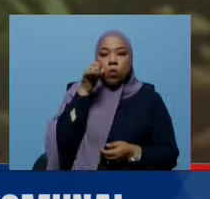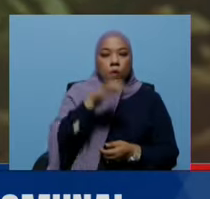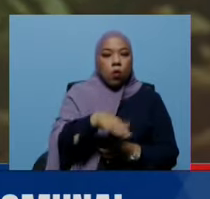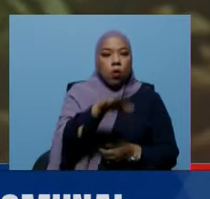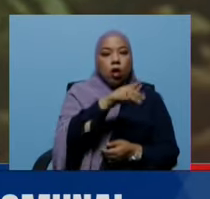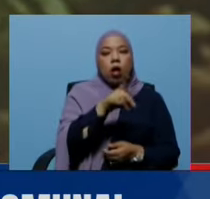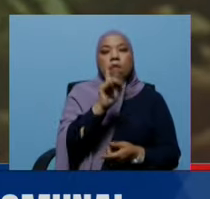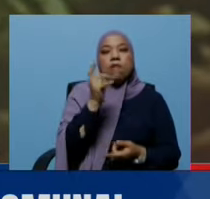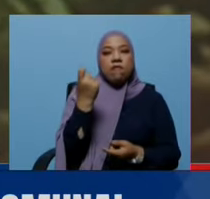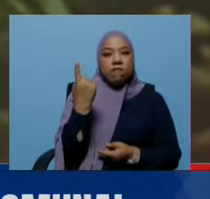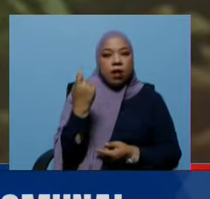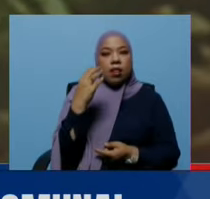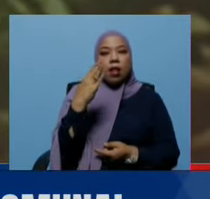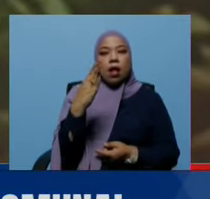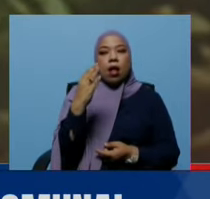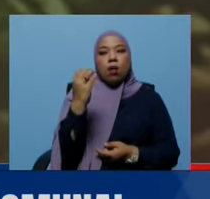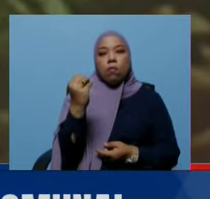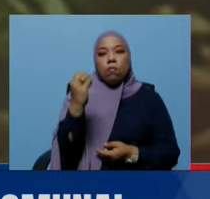pronto a Boconó.